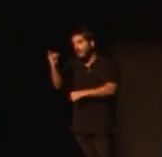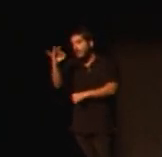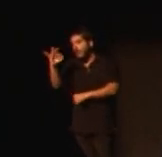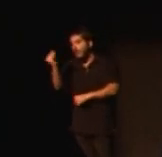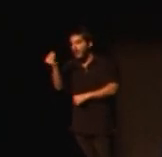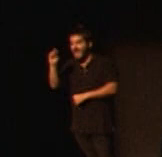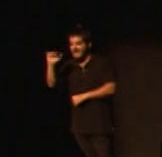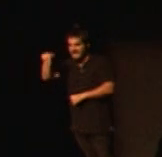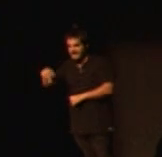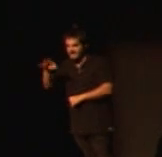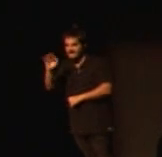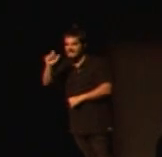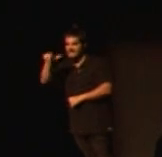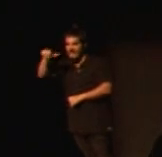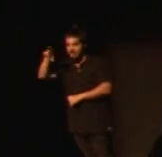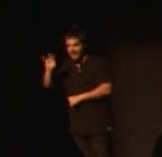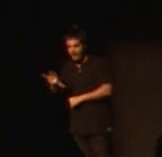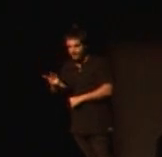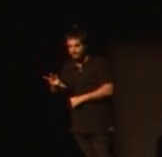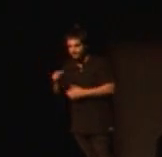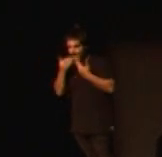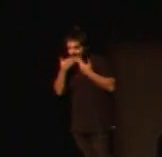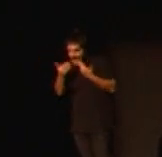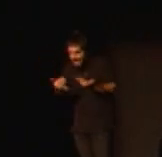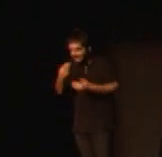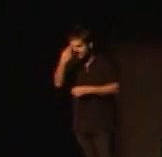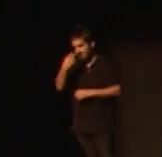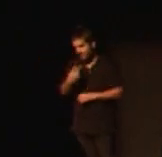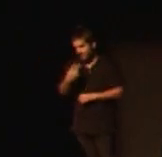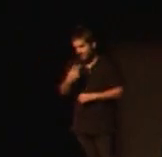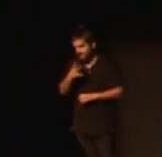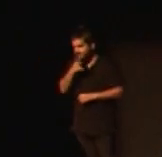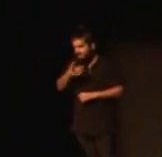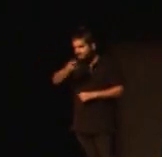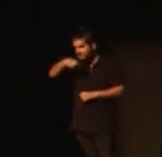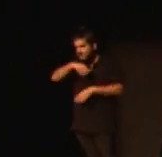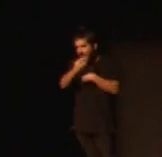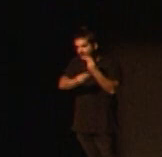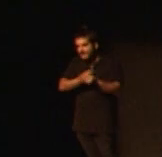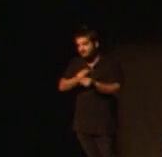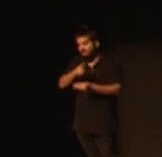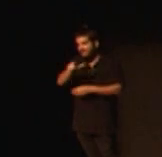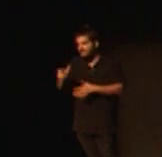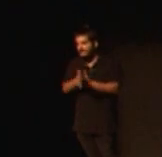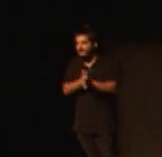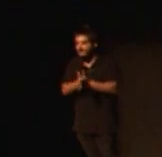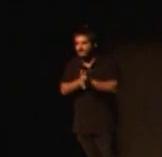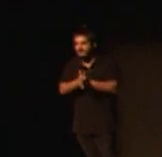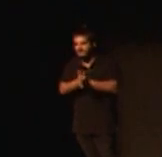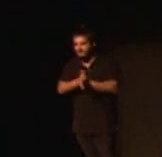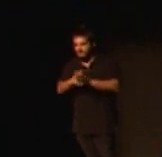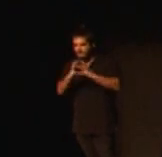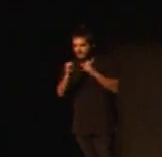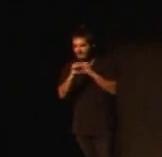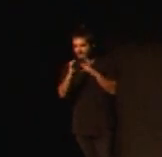a vosotros. Vosotros inspiráis a las personas. Esto que decía en esa conversación Patti y Laura, que la historia que le cuenta una